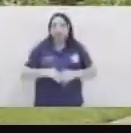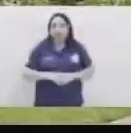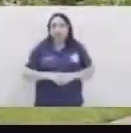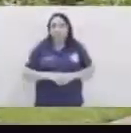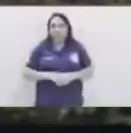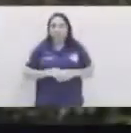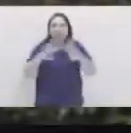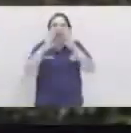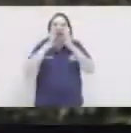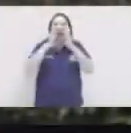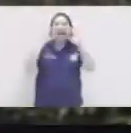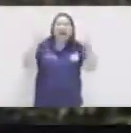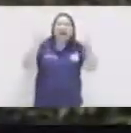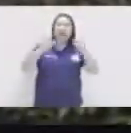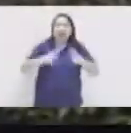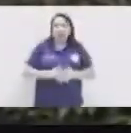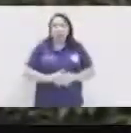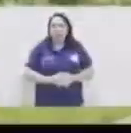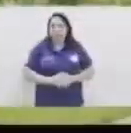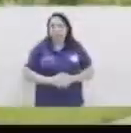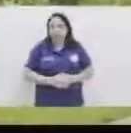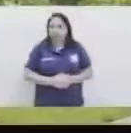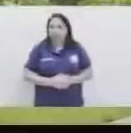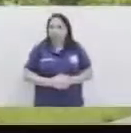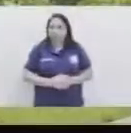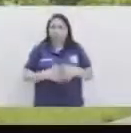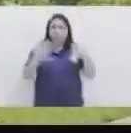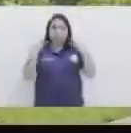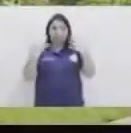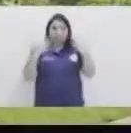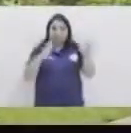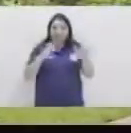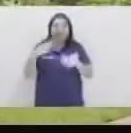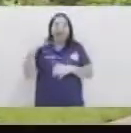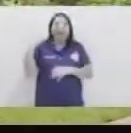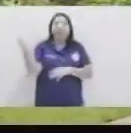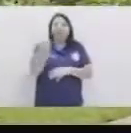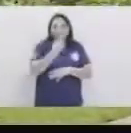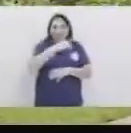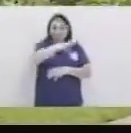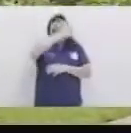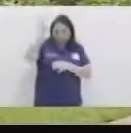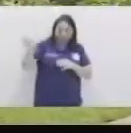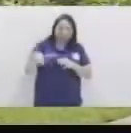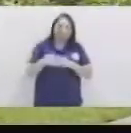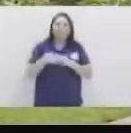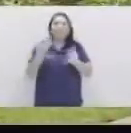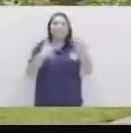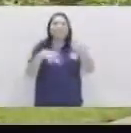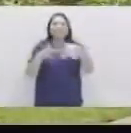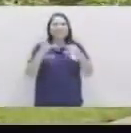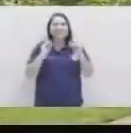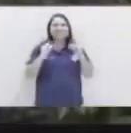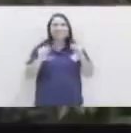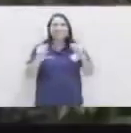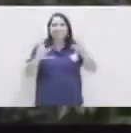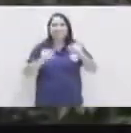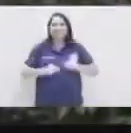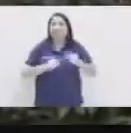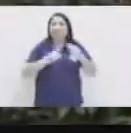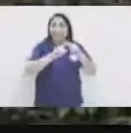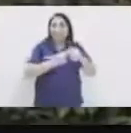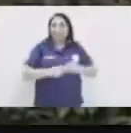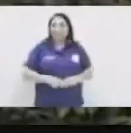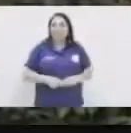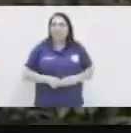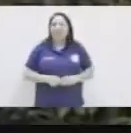gritar. Es una seña muy lógica. Ya que direccionamos todas las señas, ahora vamos a hacerlas en su conjunto.